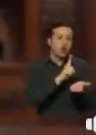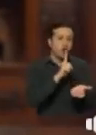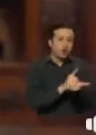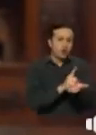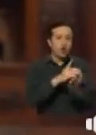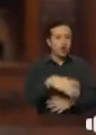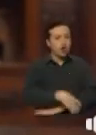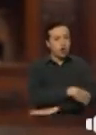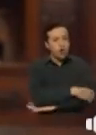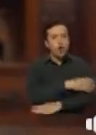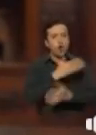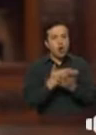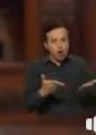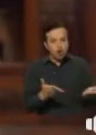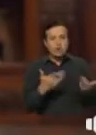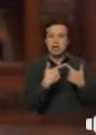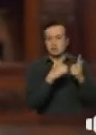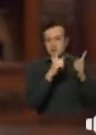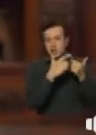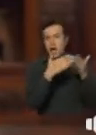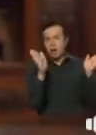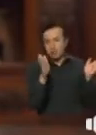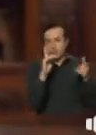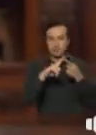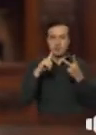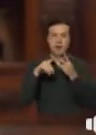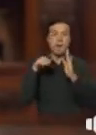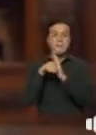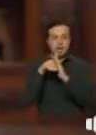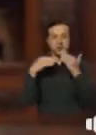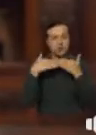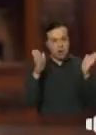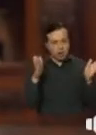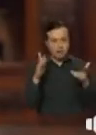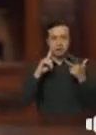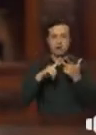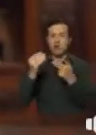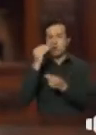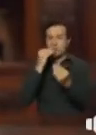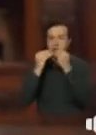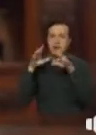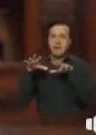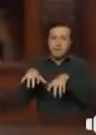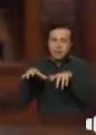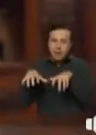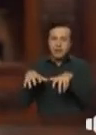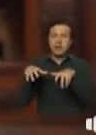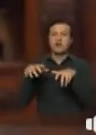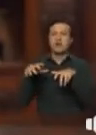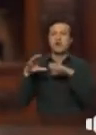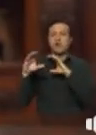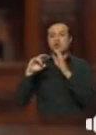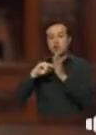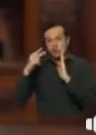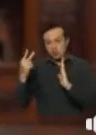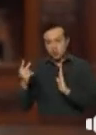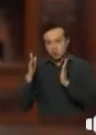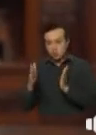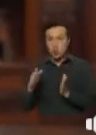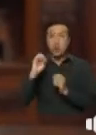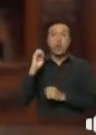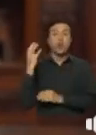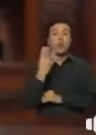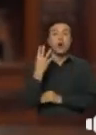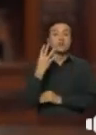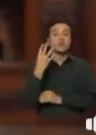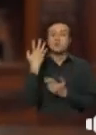ortopédicos, etc. Segundo, servicios financieros. Tercero, alimentos para mascotas y equipos de telecomunicaciones. Cuarto,